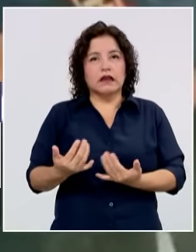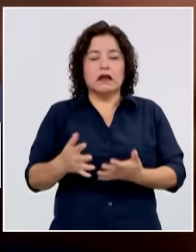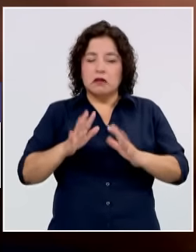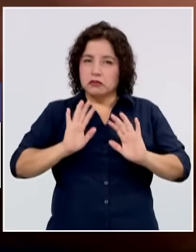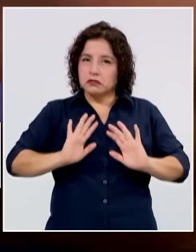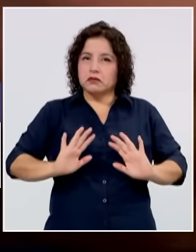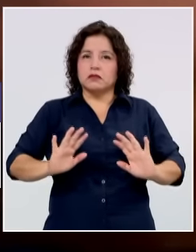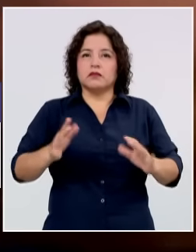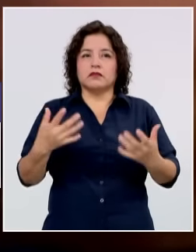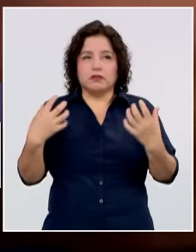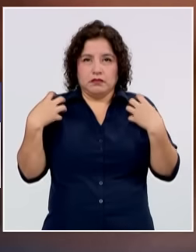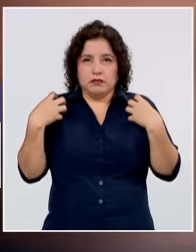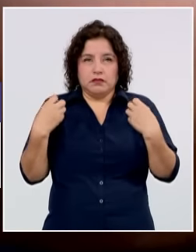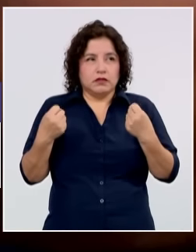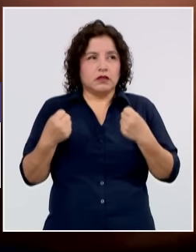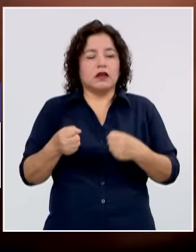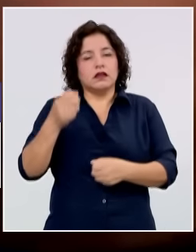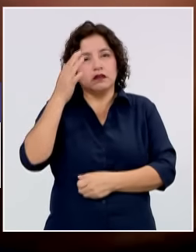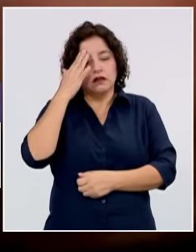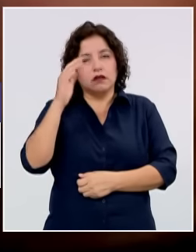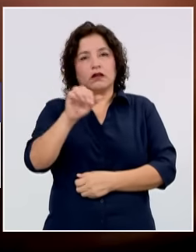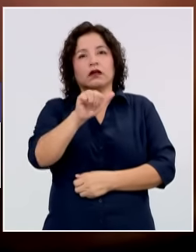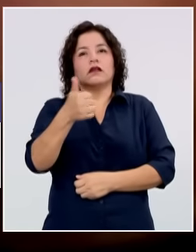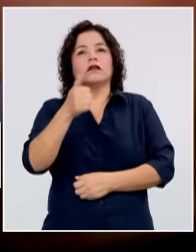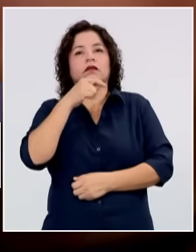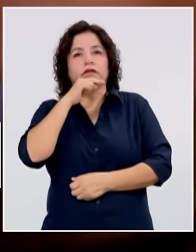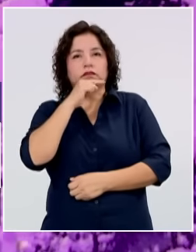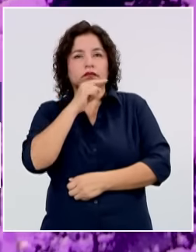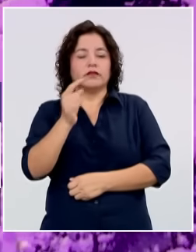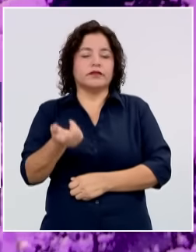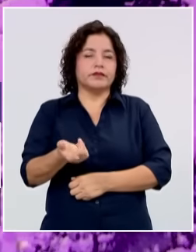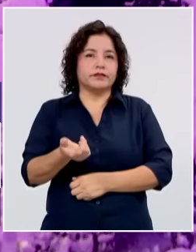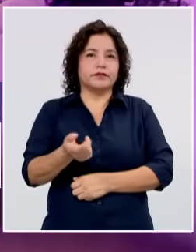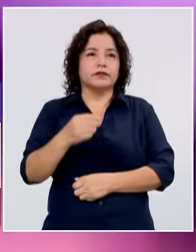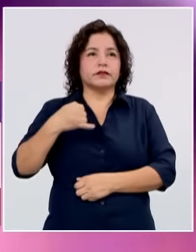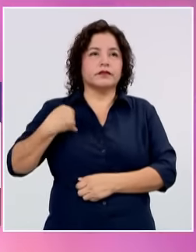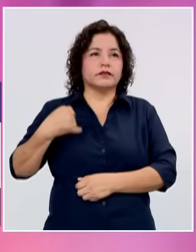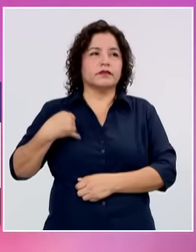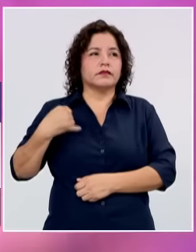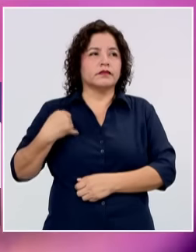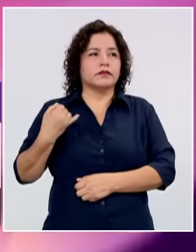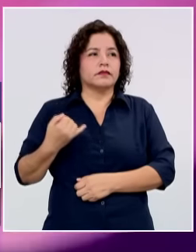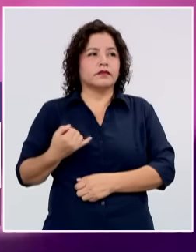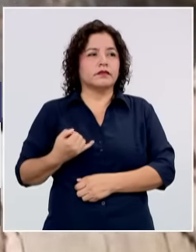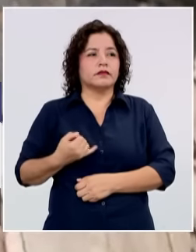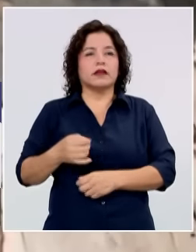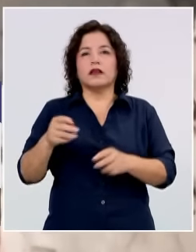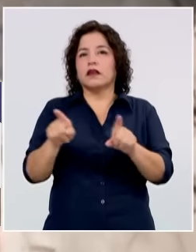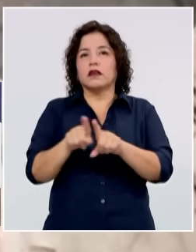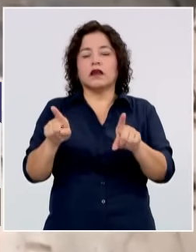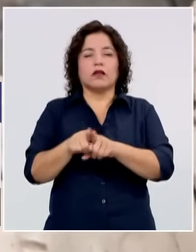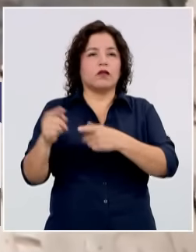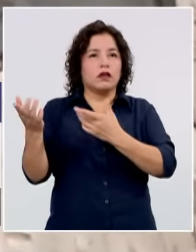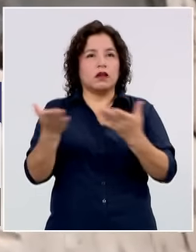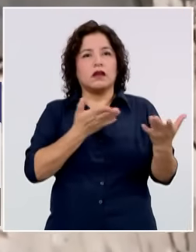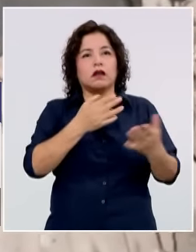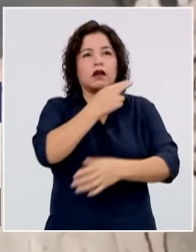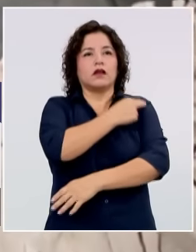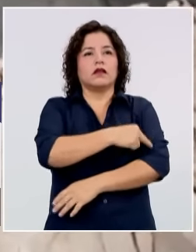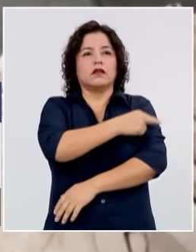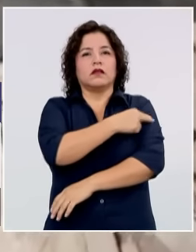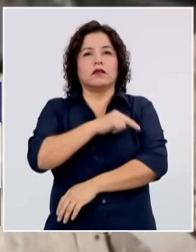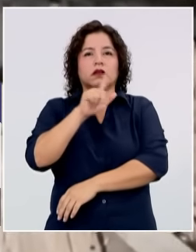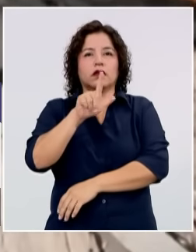estable sabemos también que su acompañante esta joven ella también ha sido trasladado al hospital Loaiza